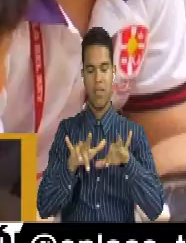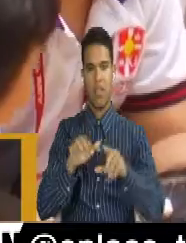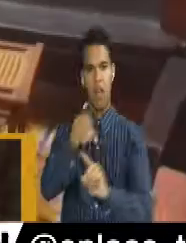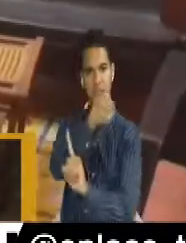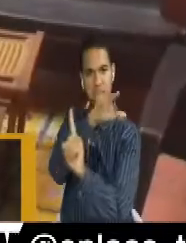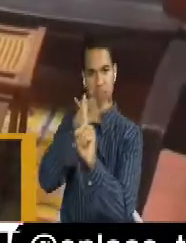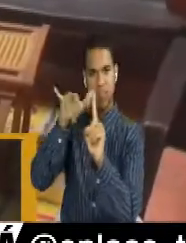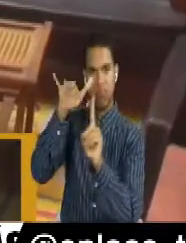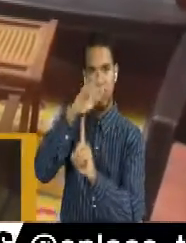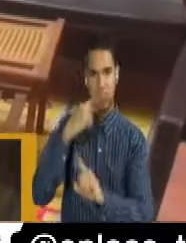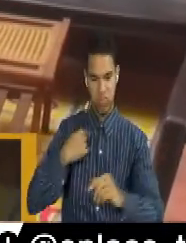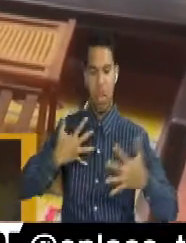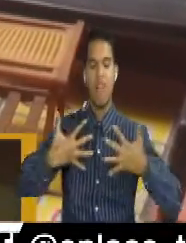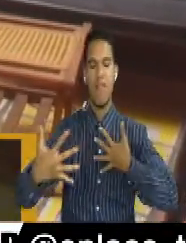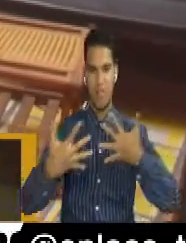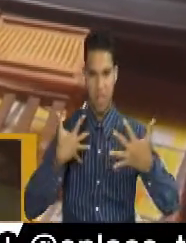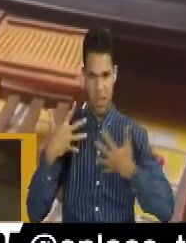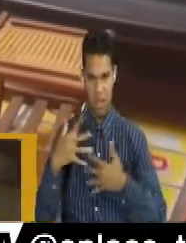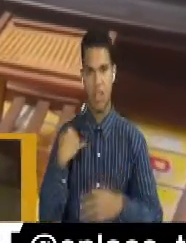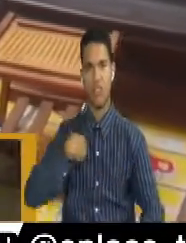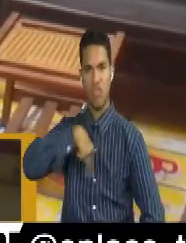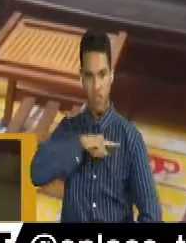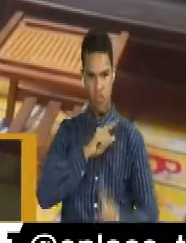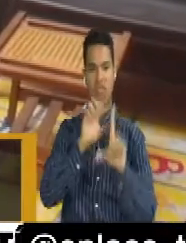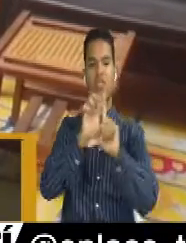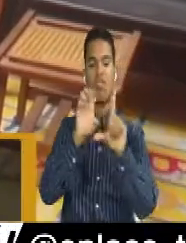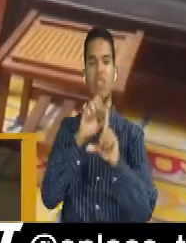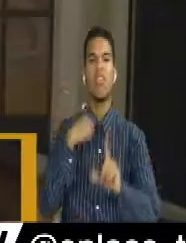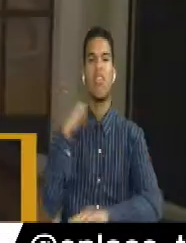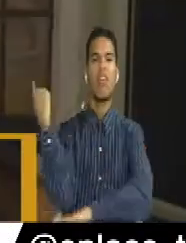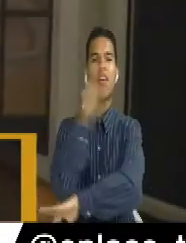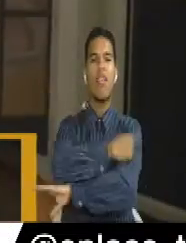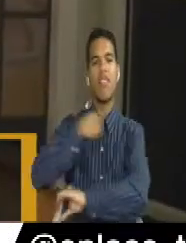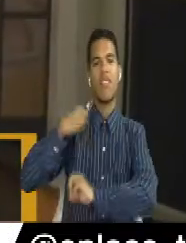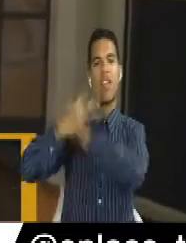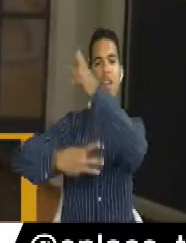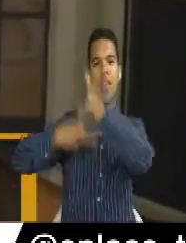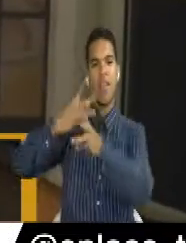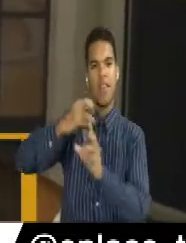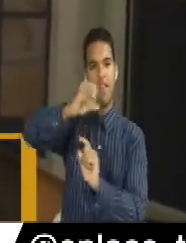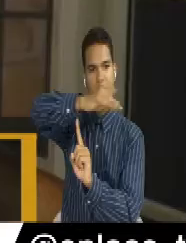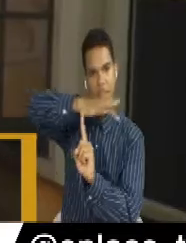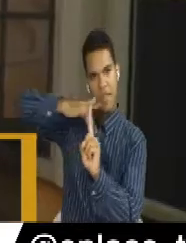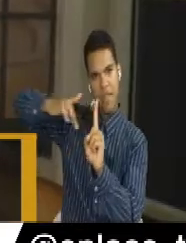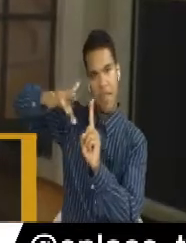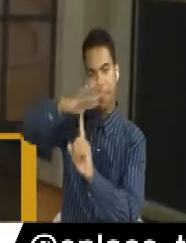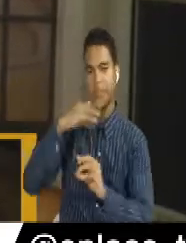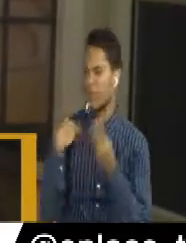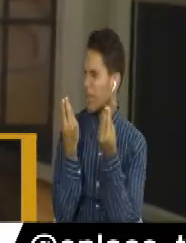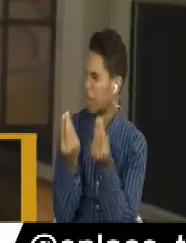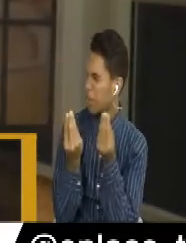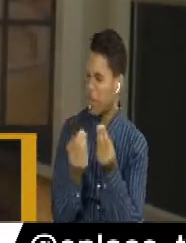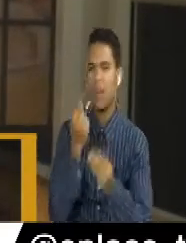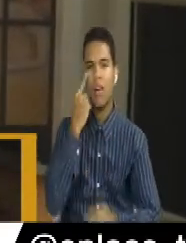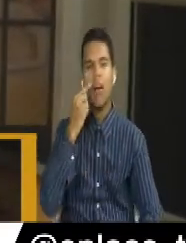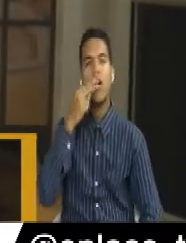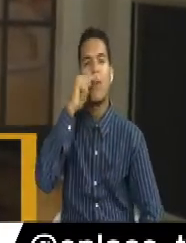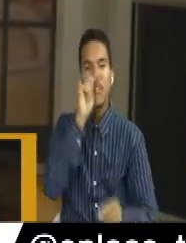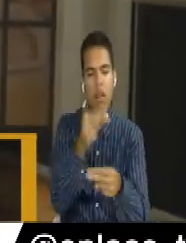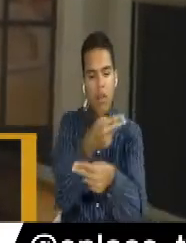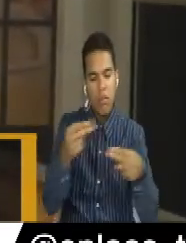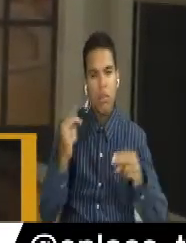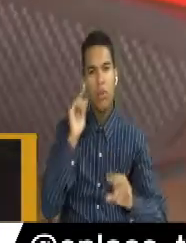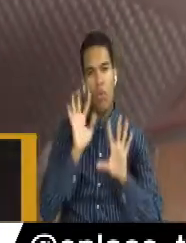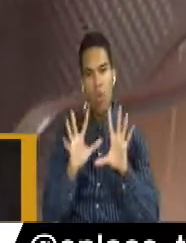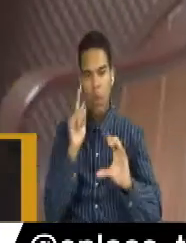Arte Las Tablas y Enlace Televisión con ocasión del Día Mundial del Medio Ambiente. Para enseñarle a los niños el buen manejo de la parte ecológica,